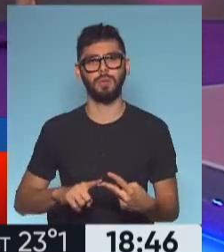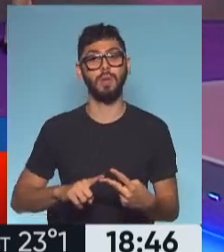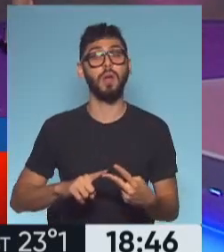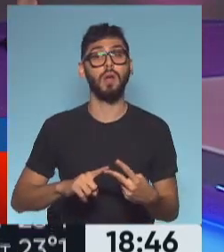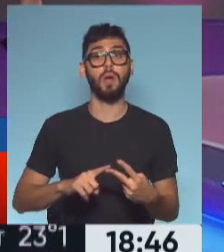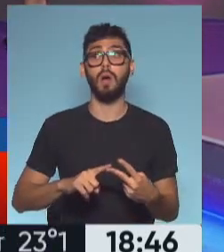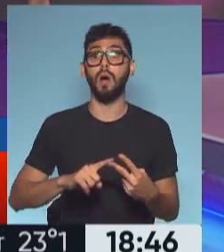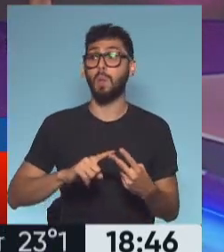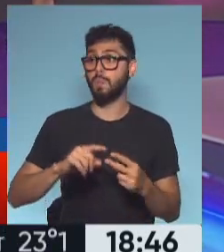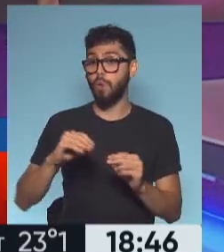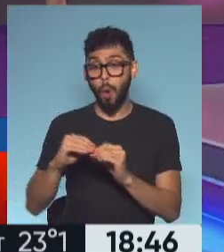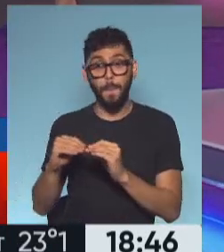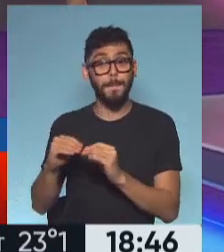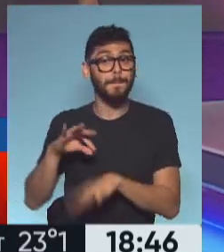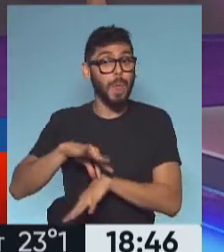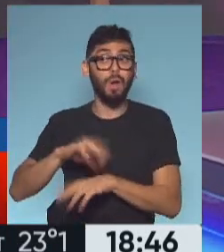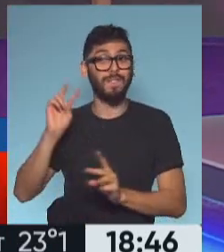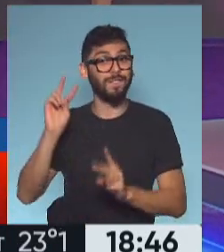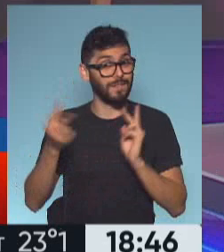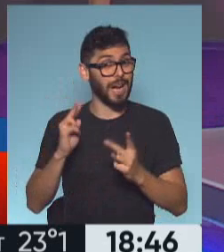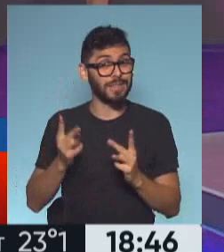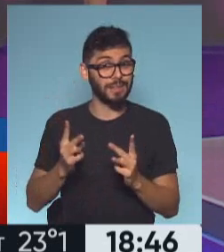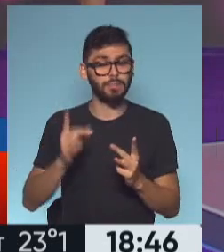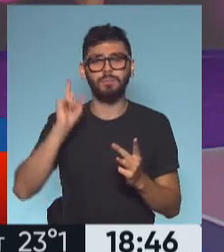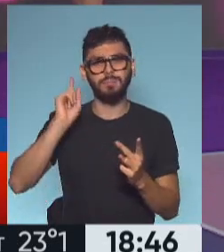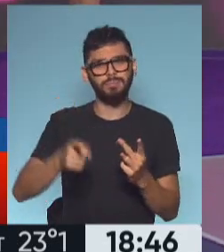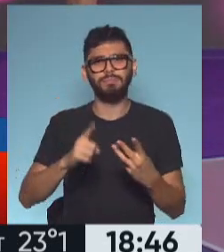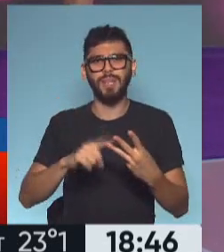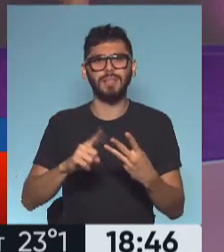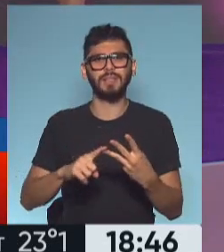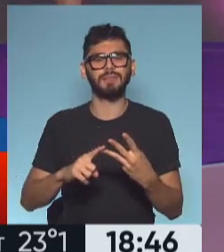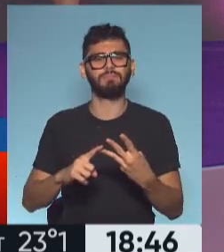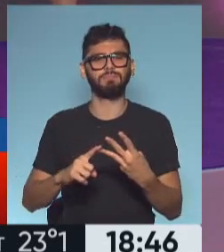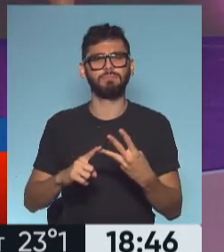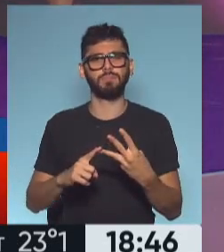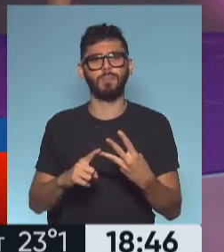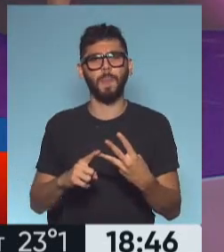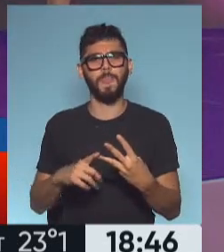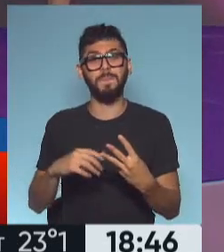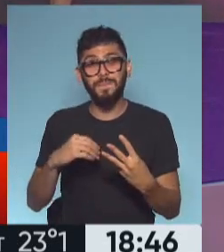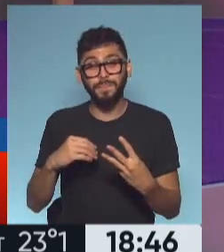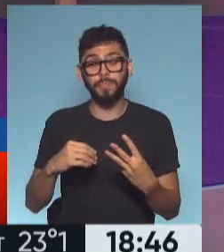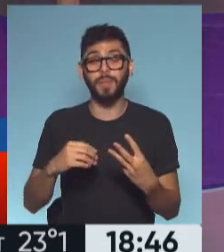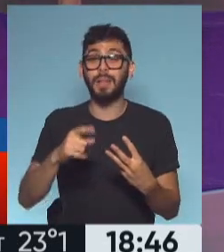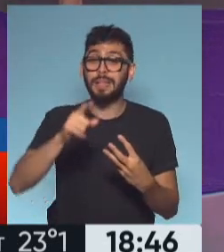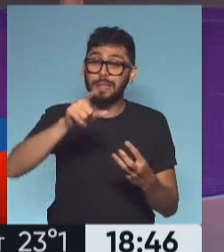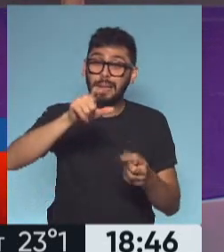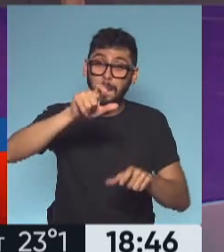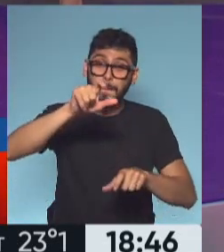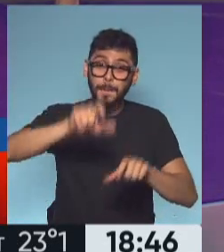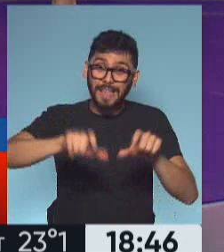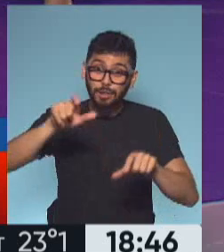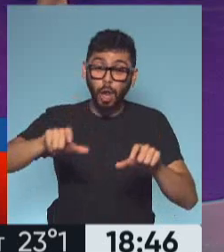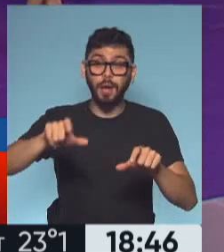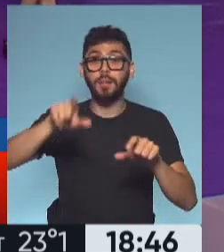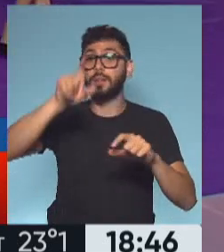han fallecido muchos colegas, y el otro puntito más es que la mayoría de los pacientes